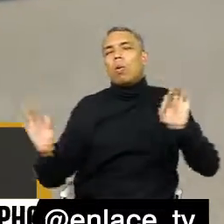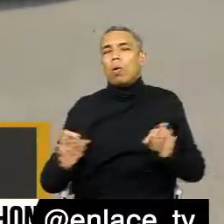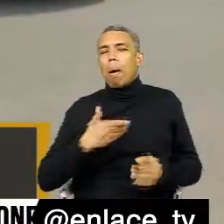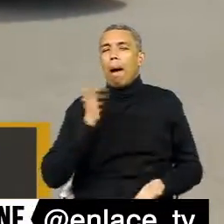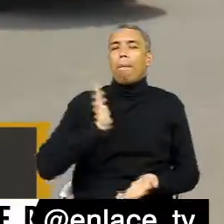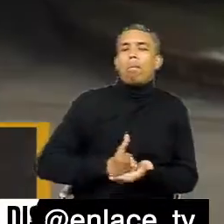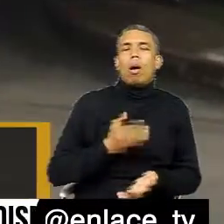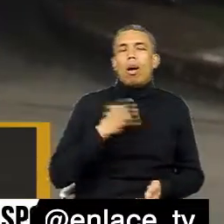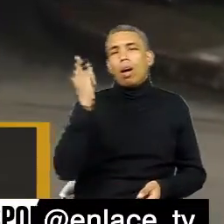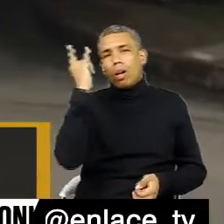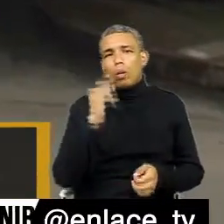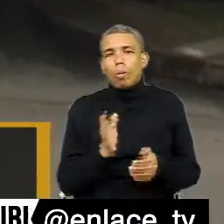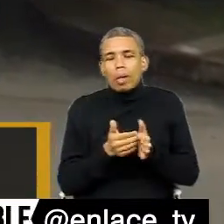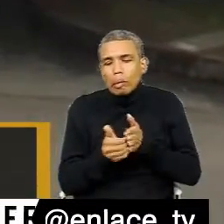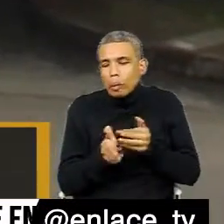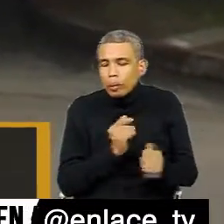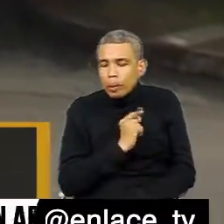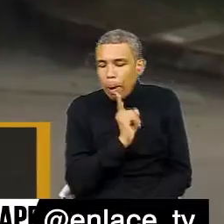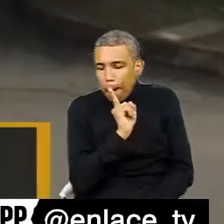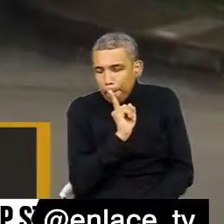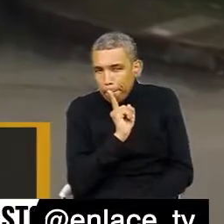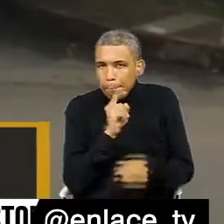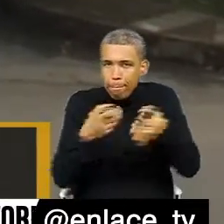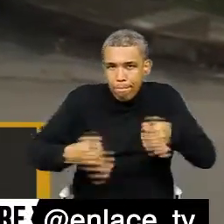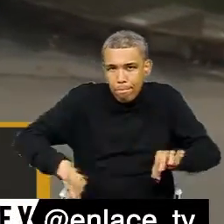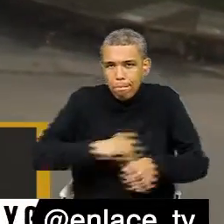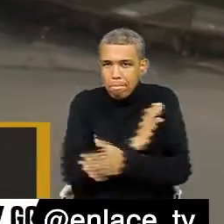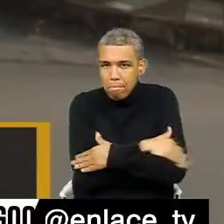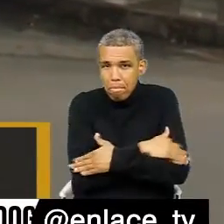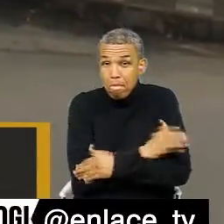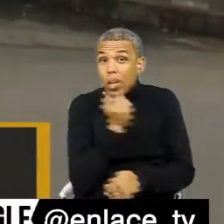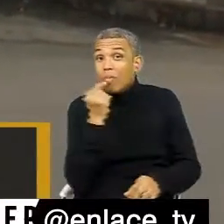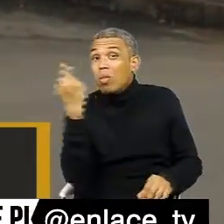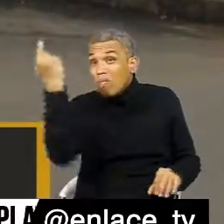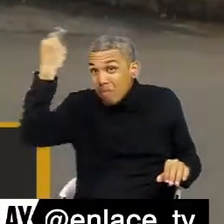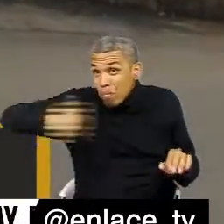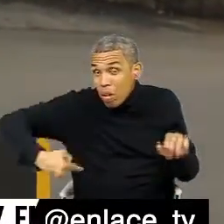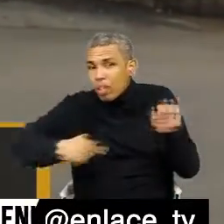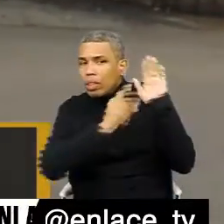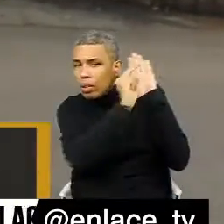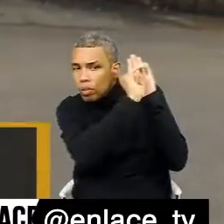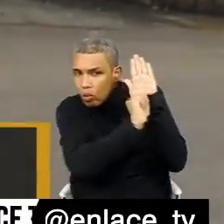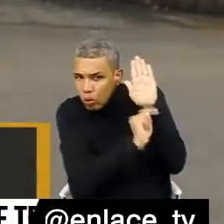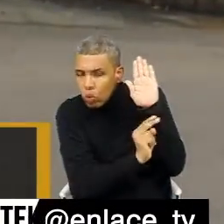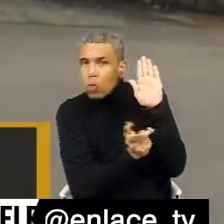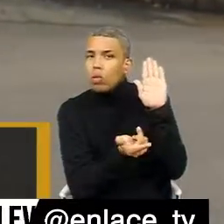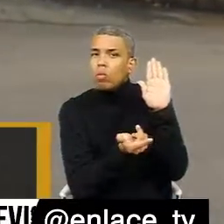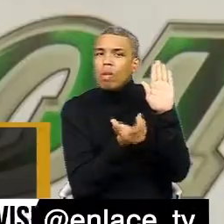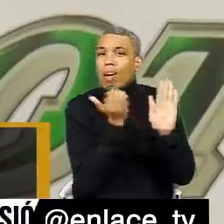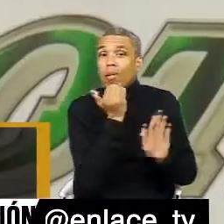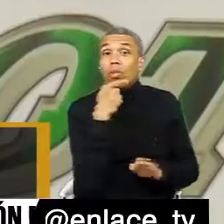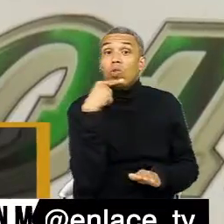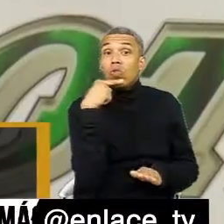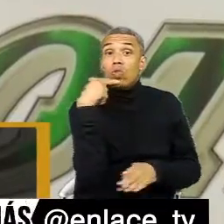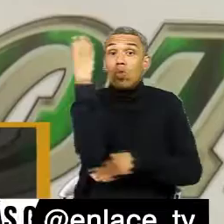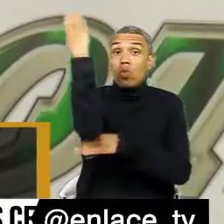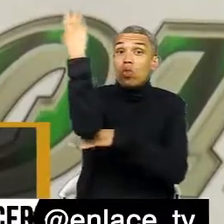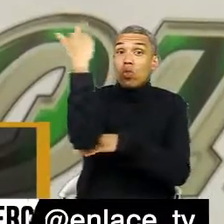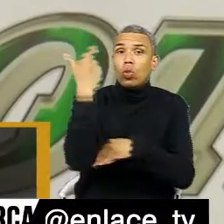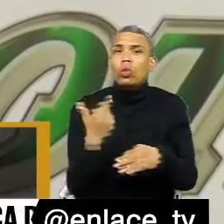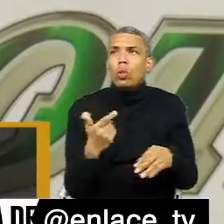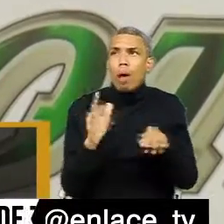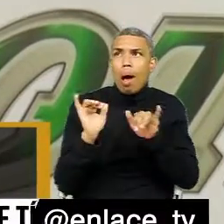sacar de nuestra prudencia. Tenemos siempre que respetar las normas de tránsito, siempre respetar al otro,